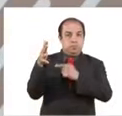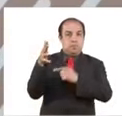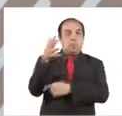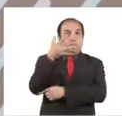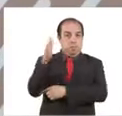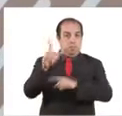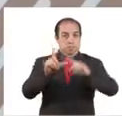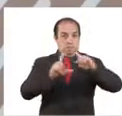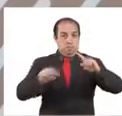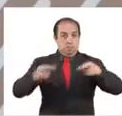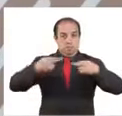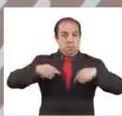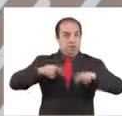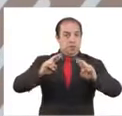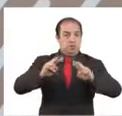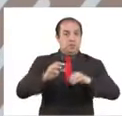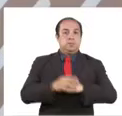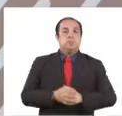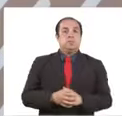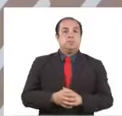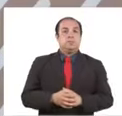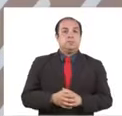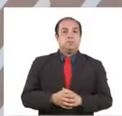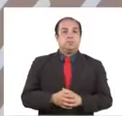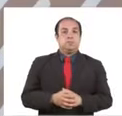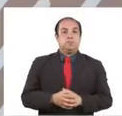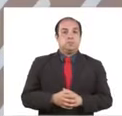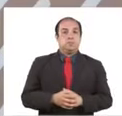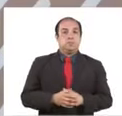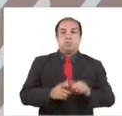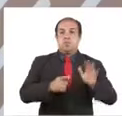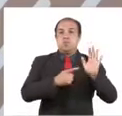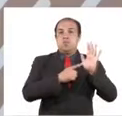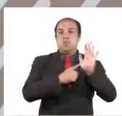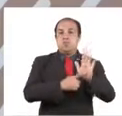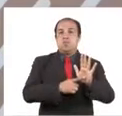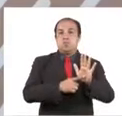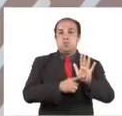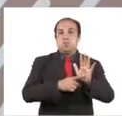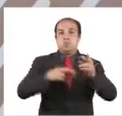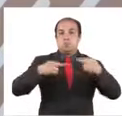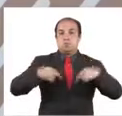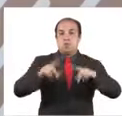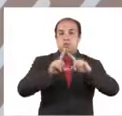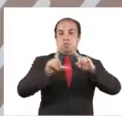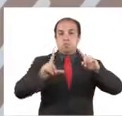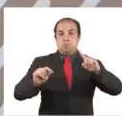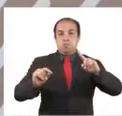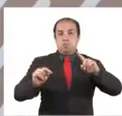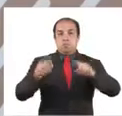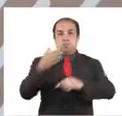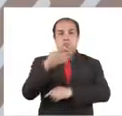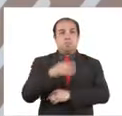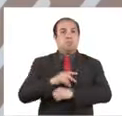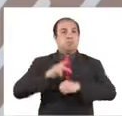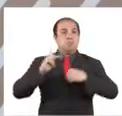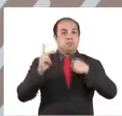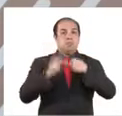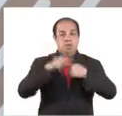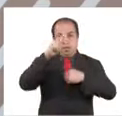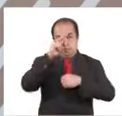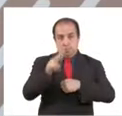patria, emblema de nuestro país, de nuestra nación, y defenderla